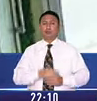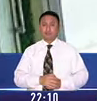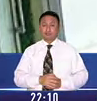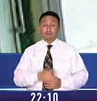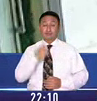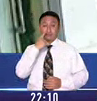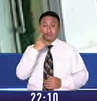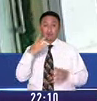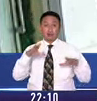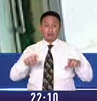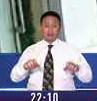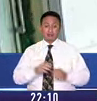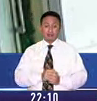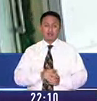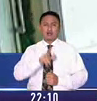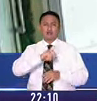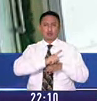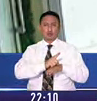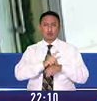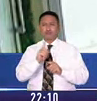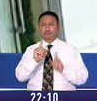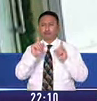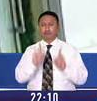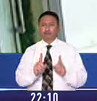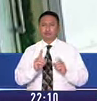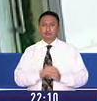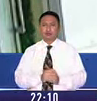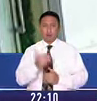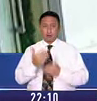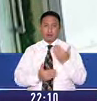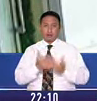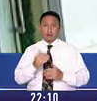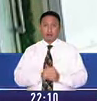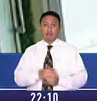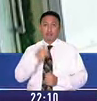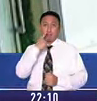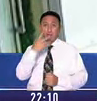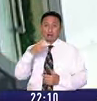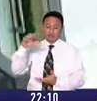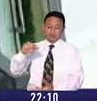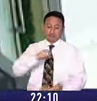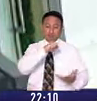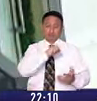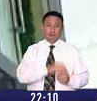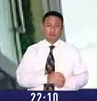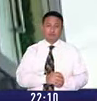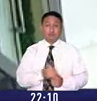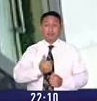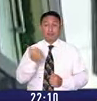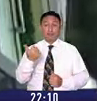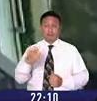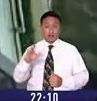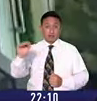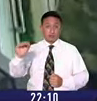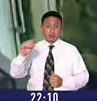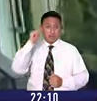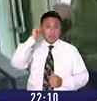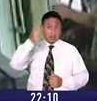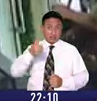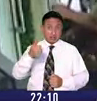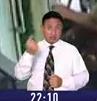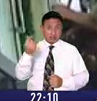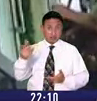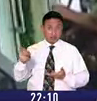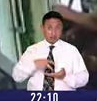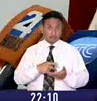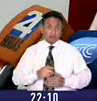panadería permanece por más de 3 minutos. Al final se va con una funda de pan, pero dejando la advertencia que volverá mañana por el